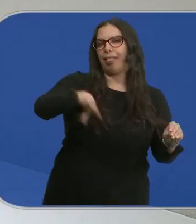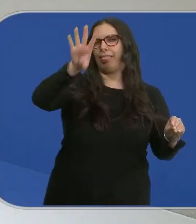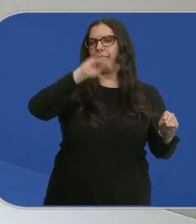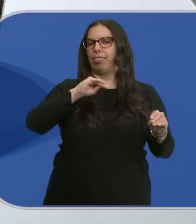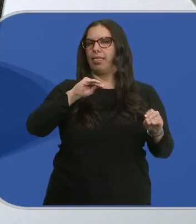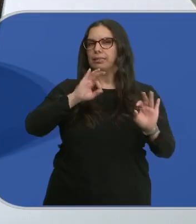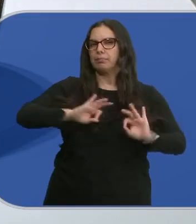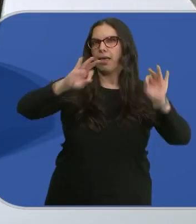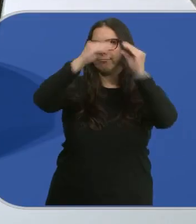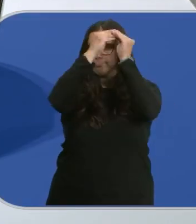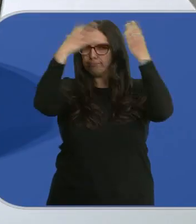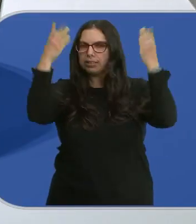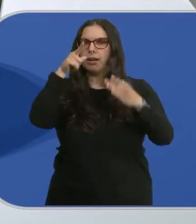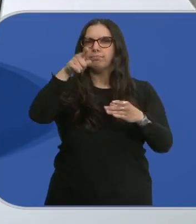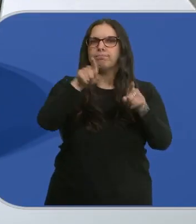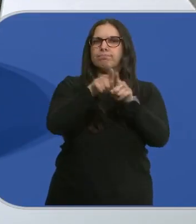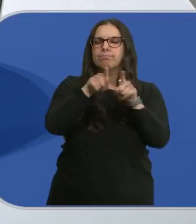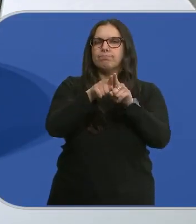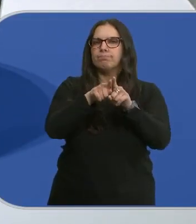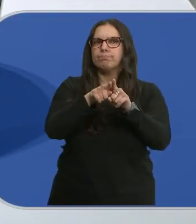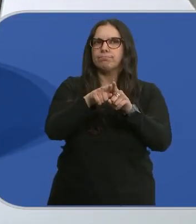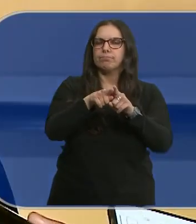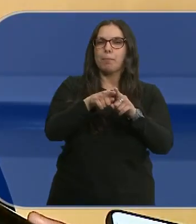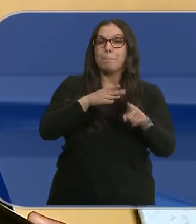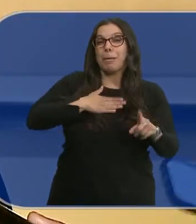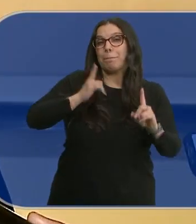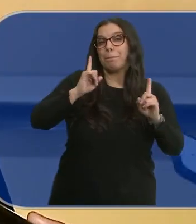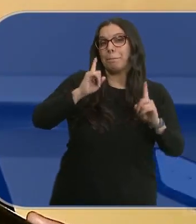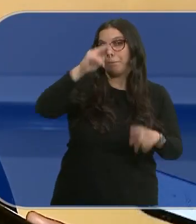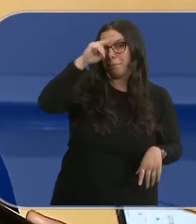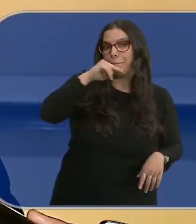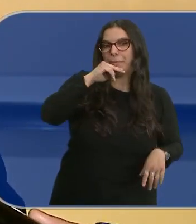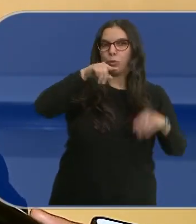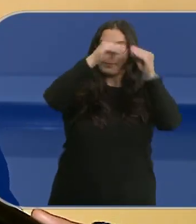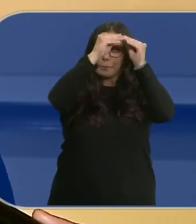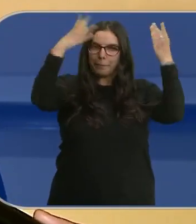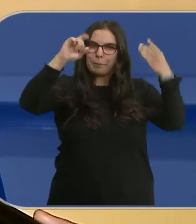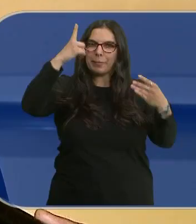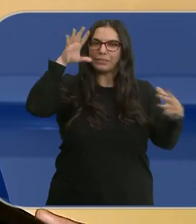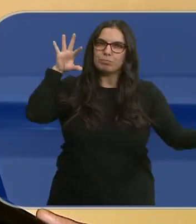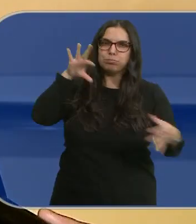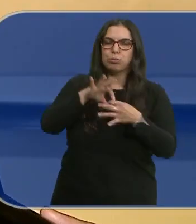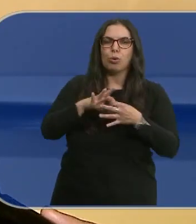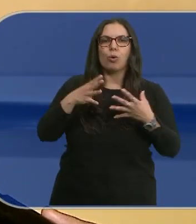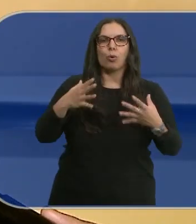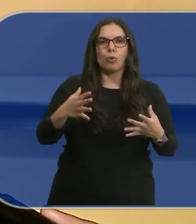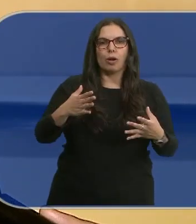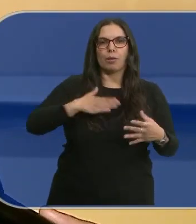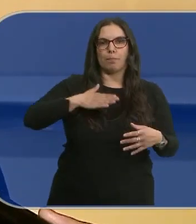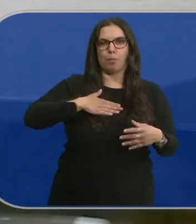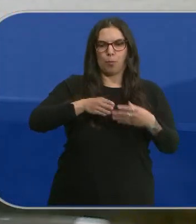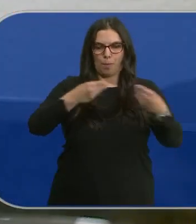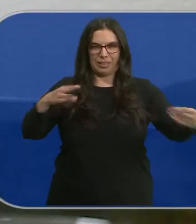la mística cuyos estandartes seguía. Quizás en el caso de mi padre la mística venía mucho más relacionada con la